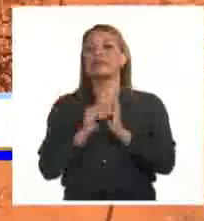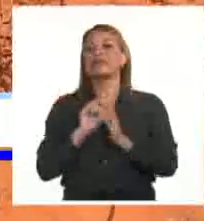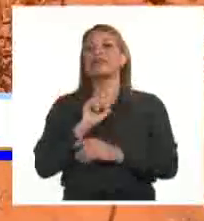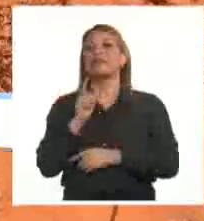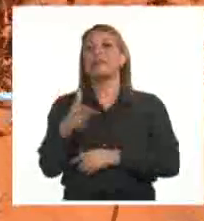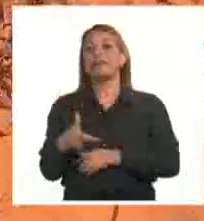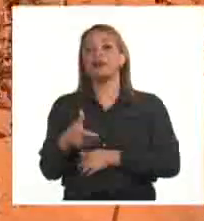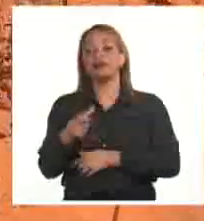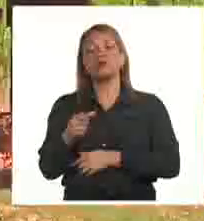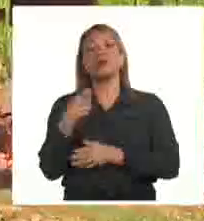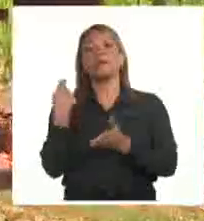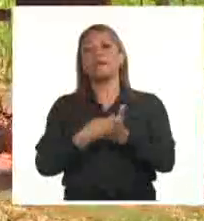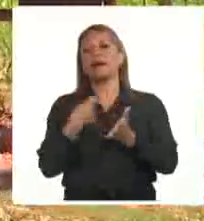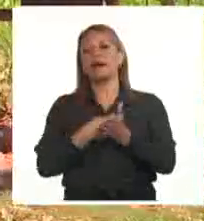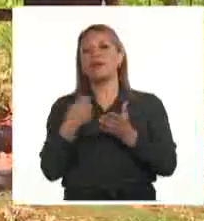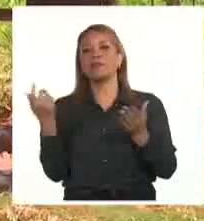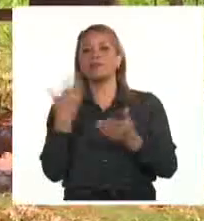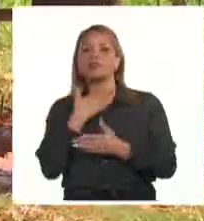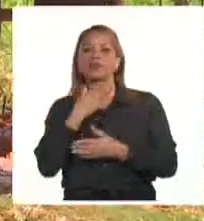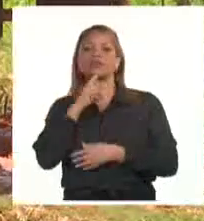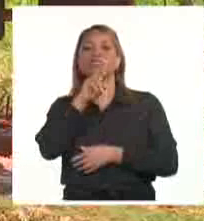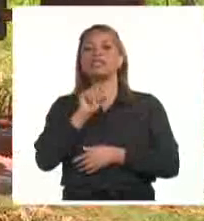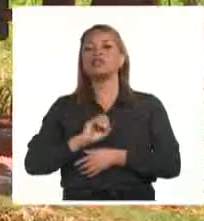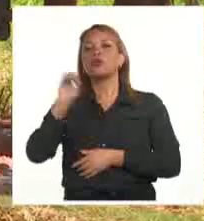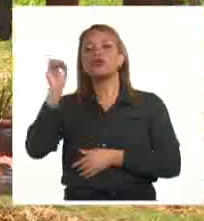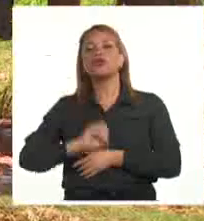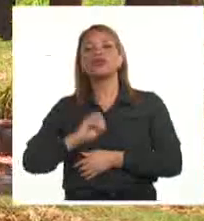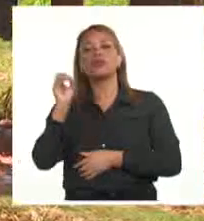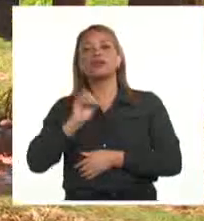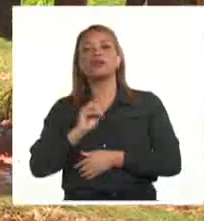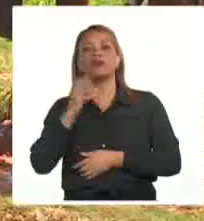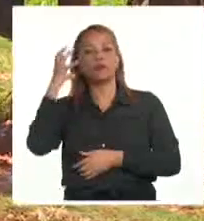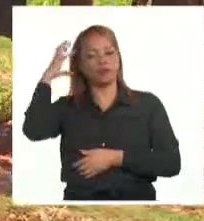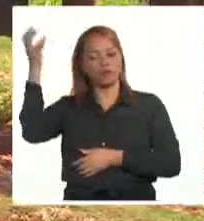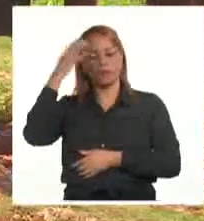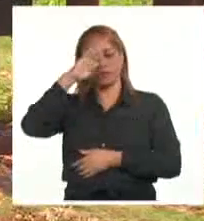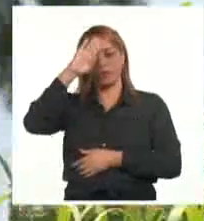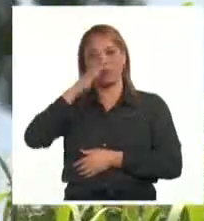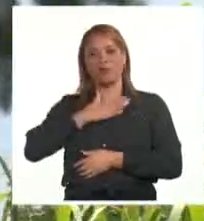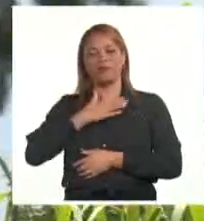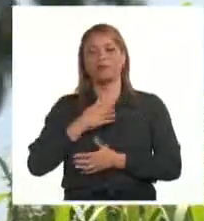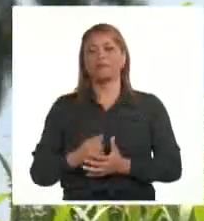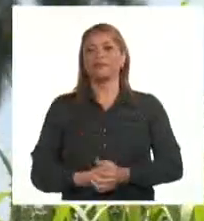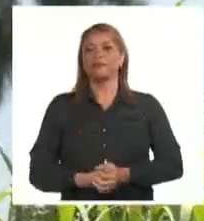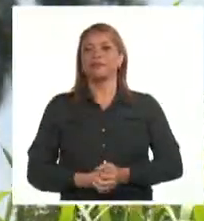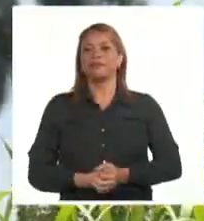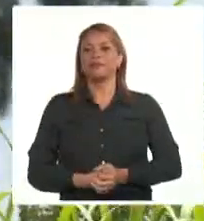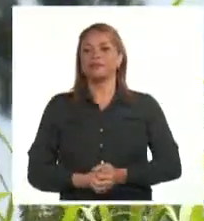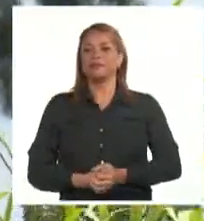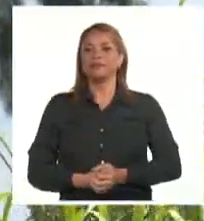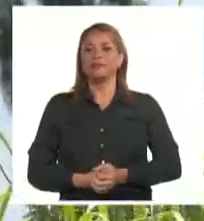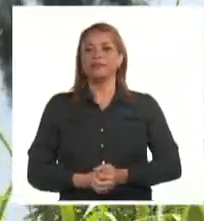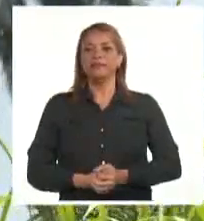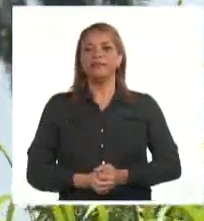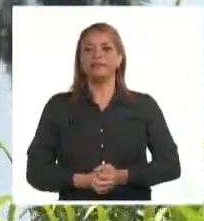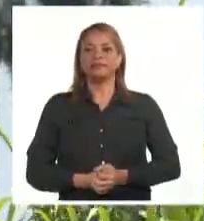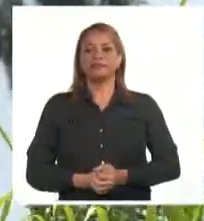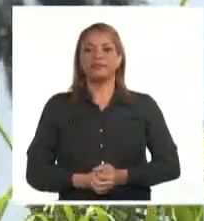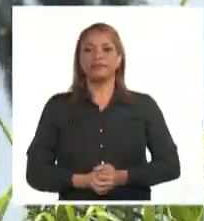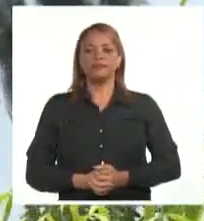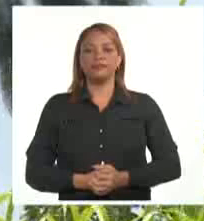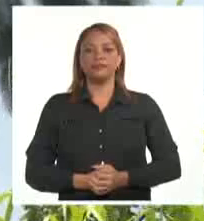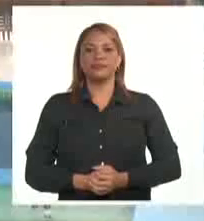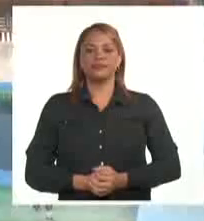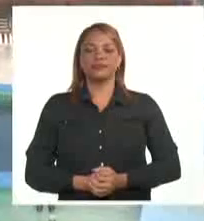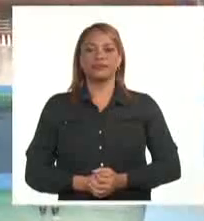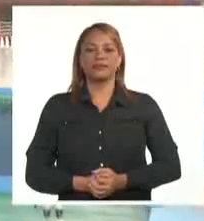pesos financiados 100% por el Estado cubano. En San Antonio de los Baños,